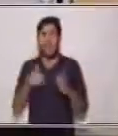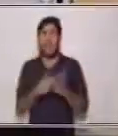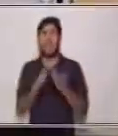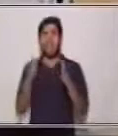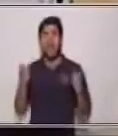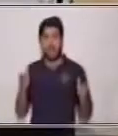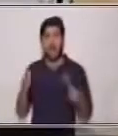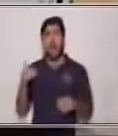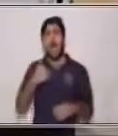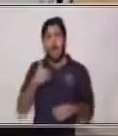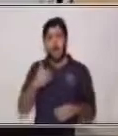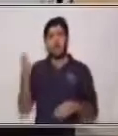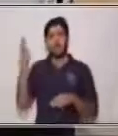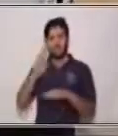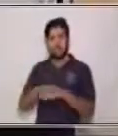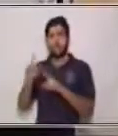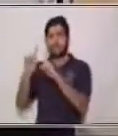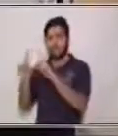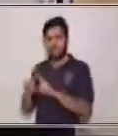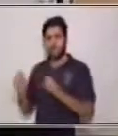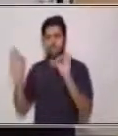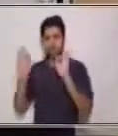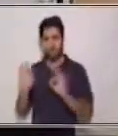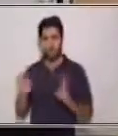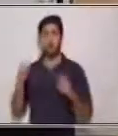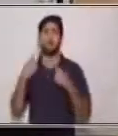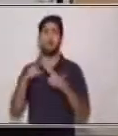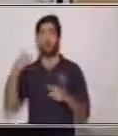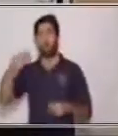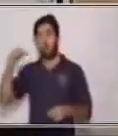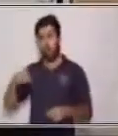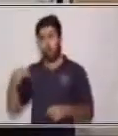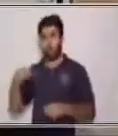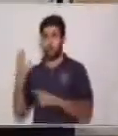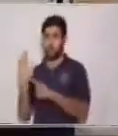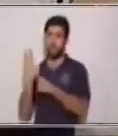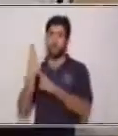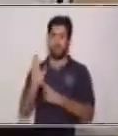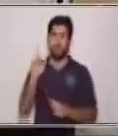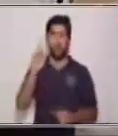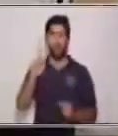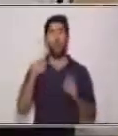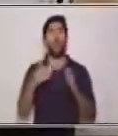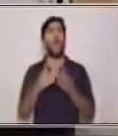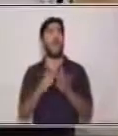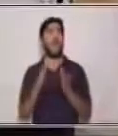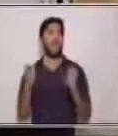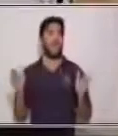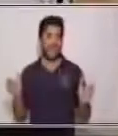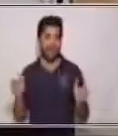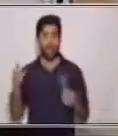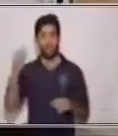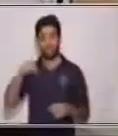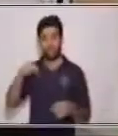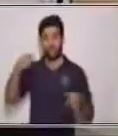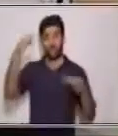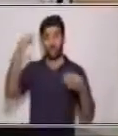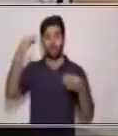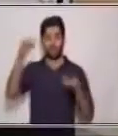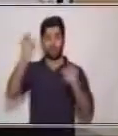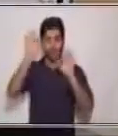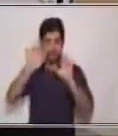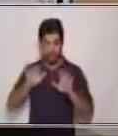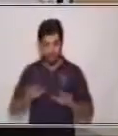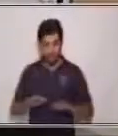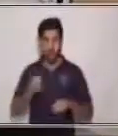tipos de textos instructivos, ¿sí? Pero te voy a presentar una de manera general. Los textos instructivos los encontramos